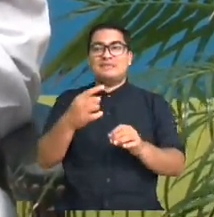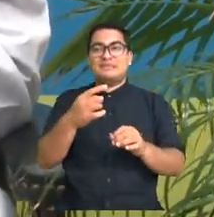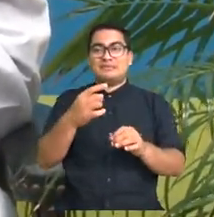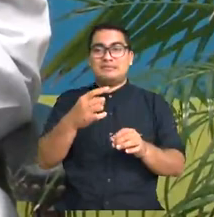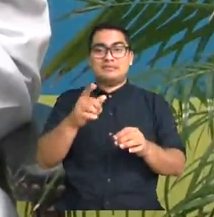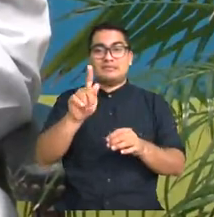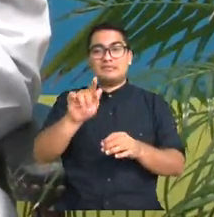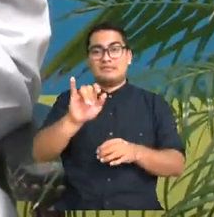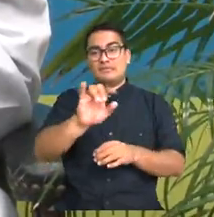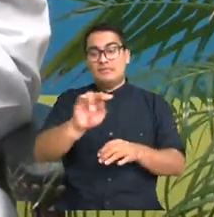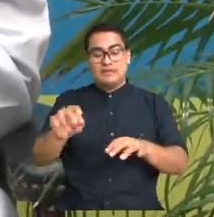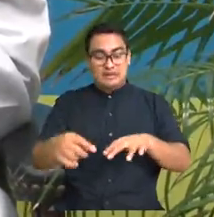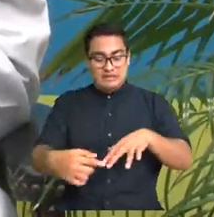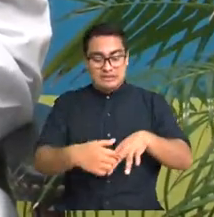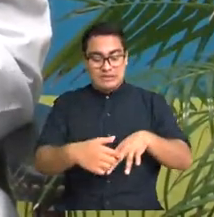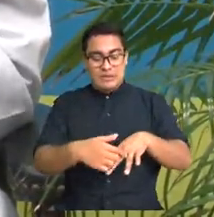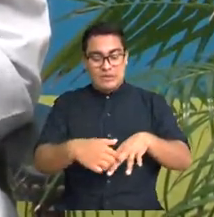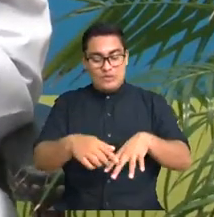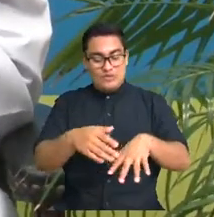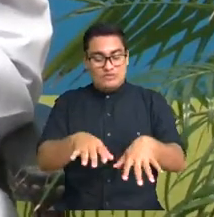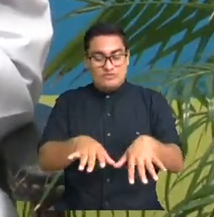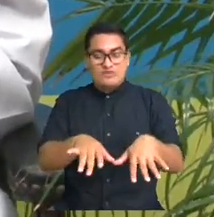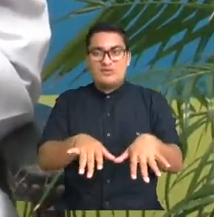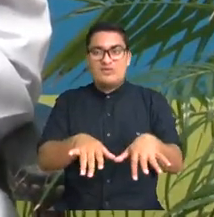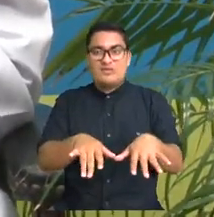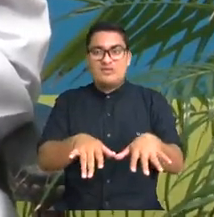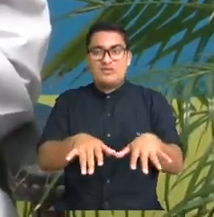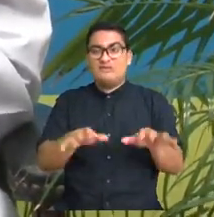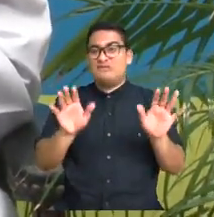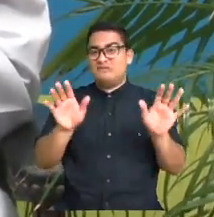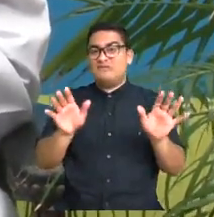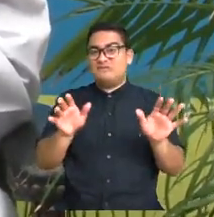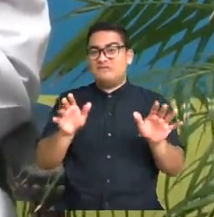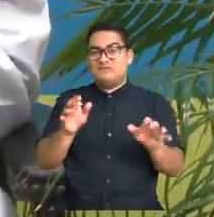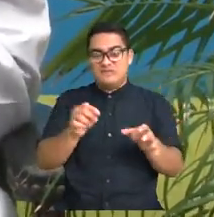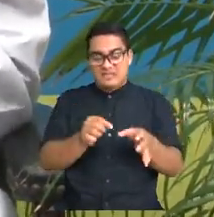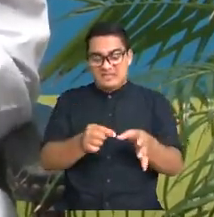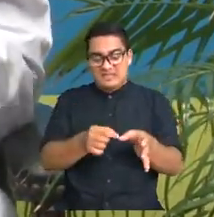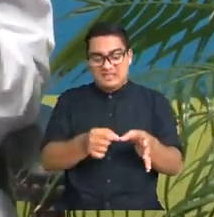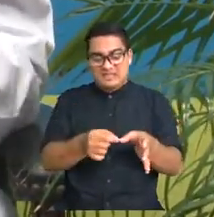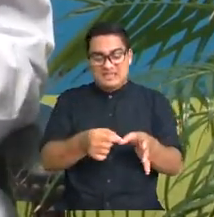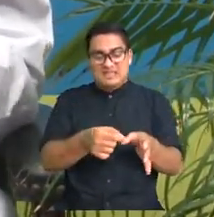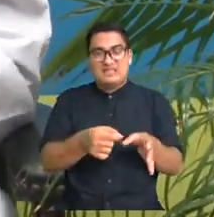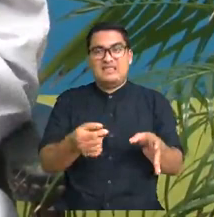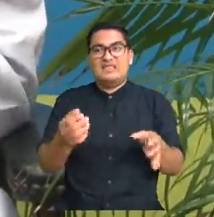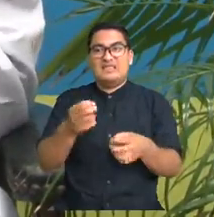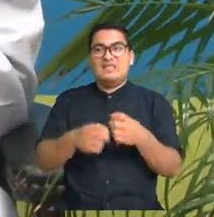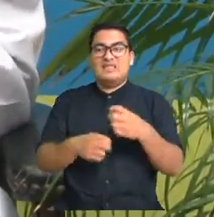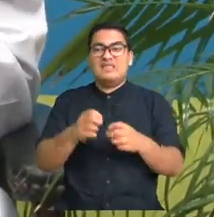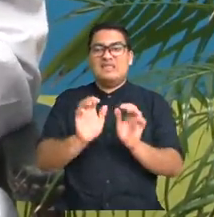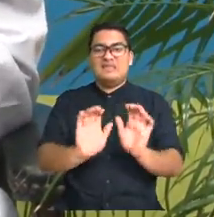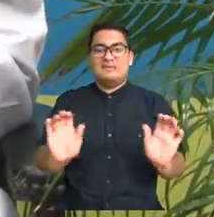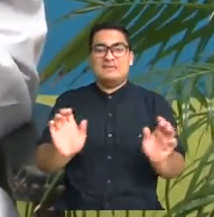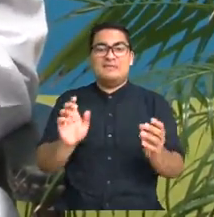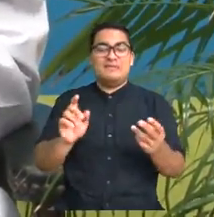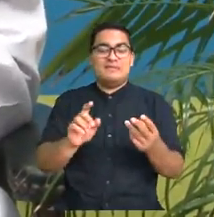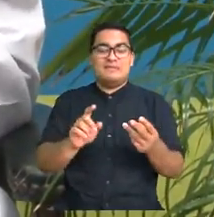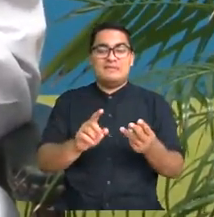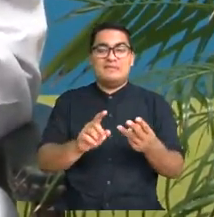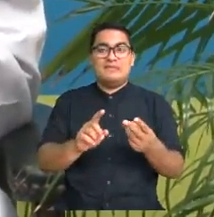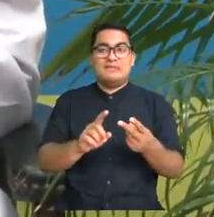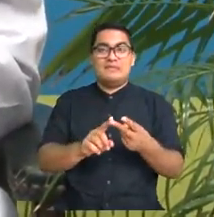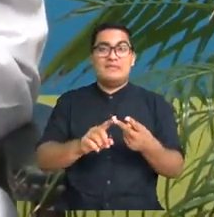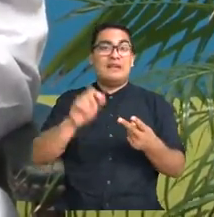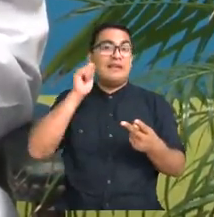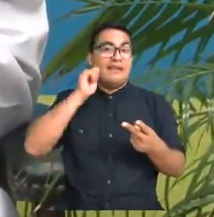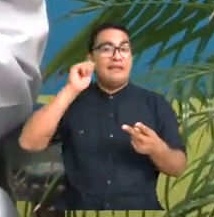con tiñas en los pies, tiñas, onicomicosis, hongos en las uñas, esto por parte de niños. En los adultos son más las